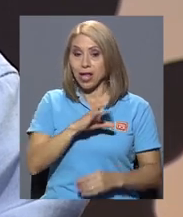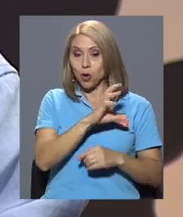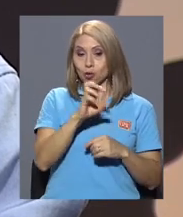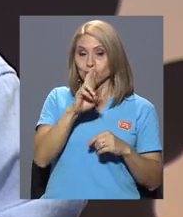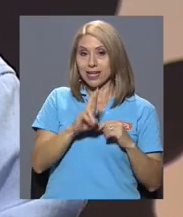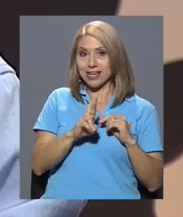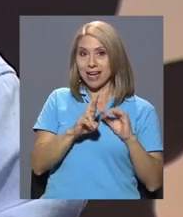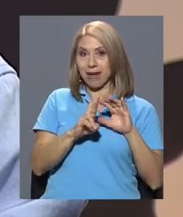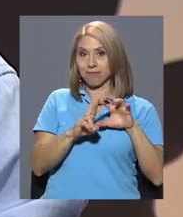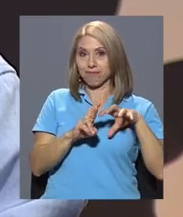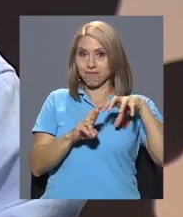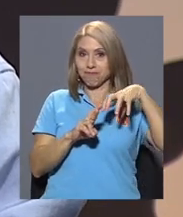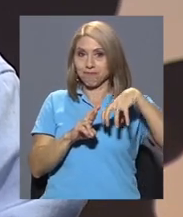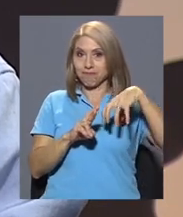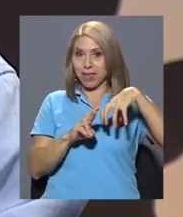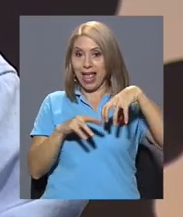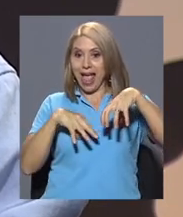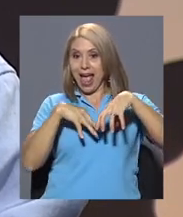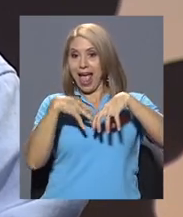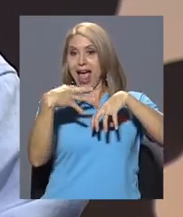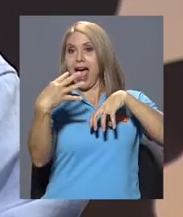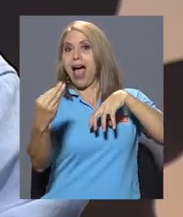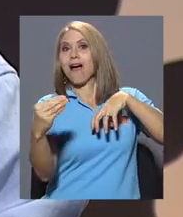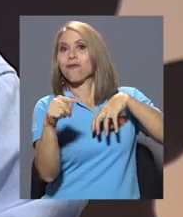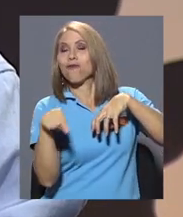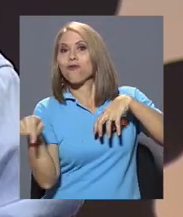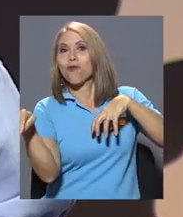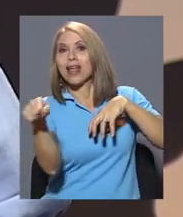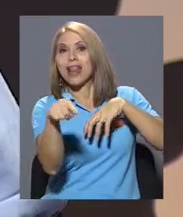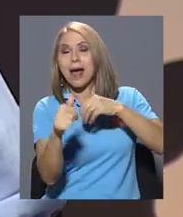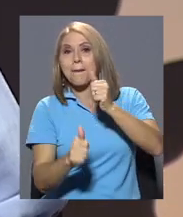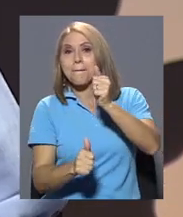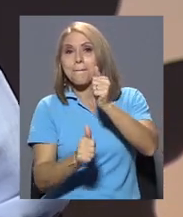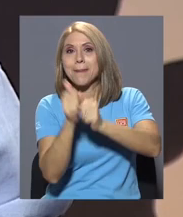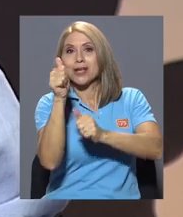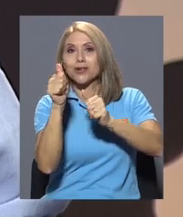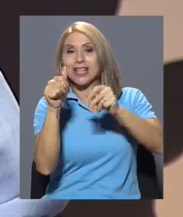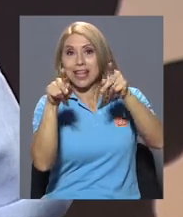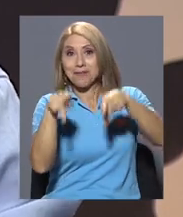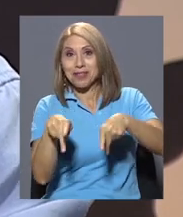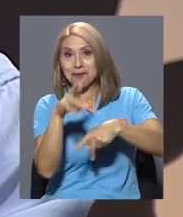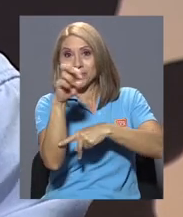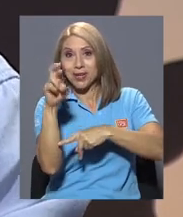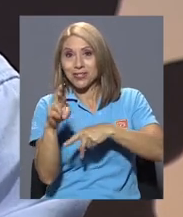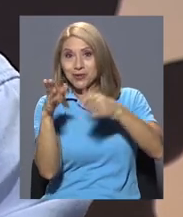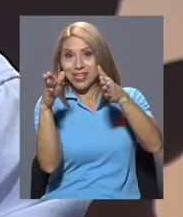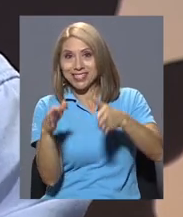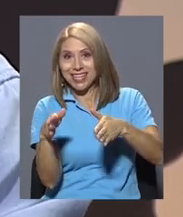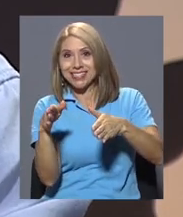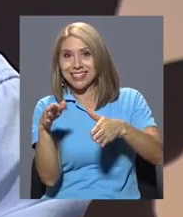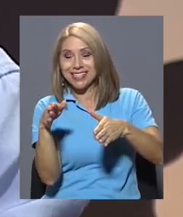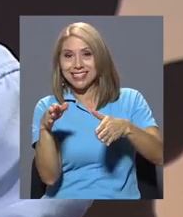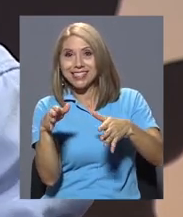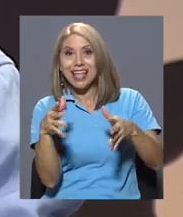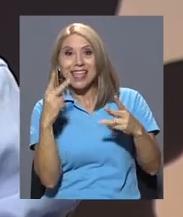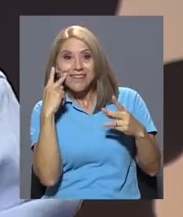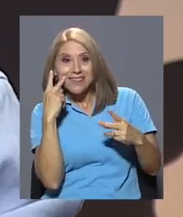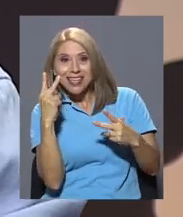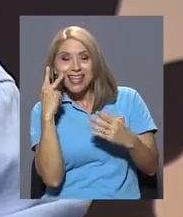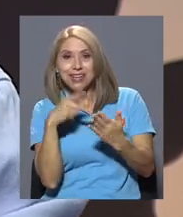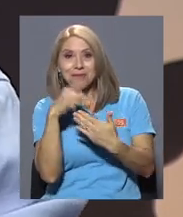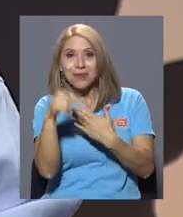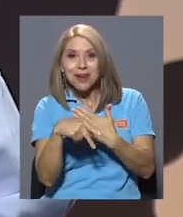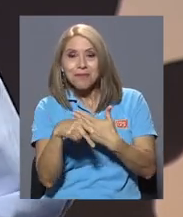rica- existía un público mayoritariamente costarricense que quería